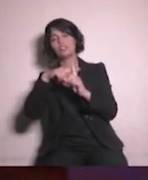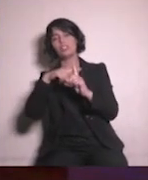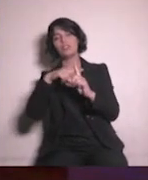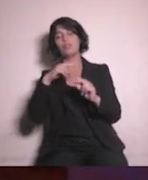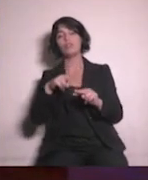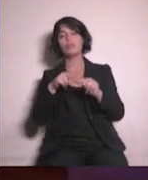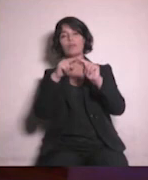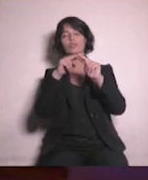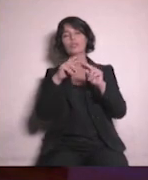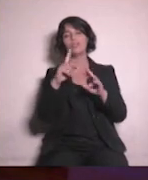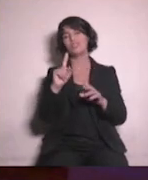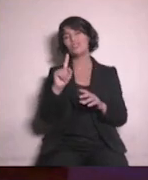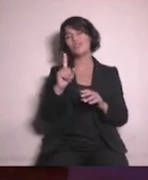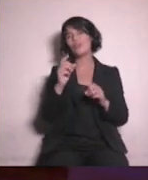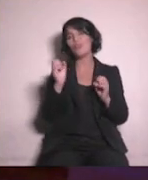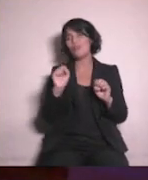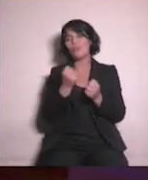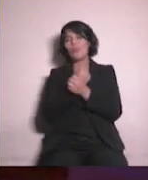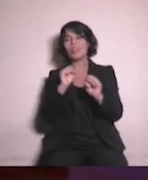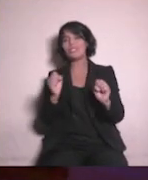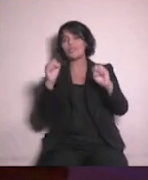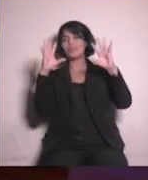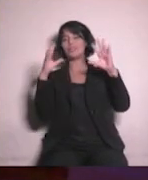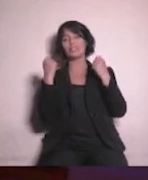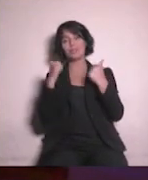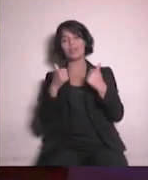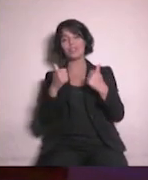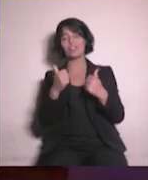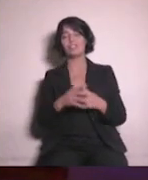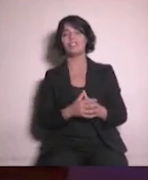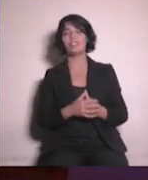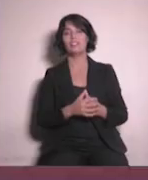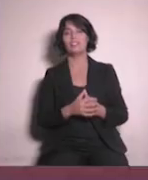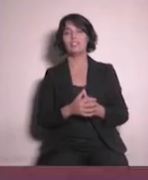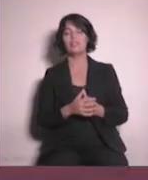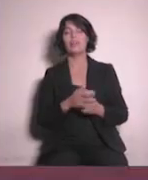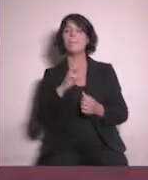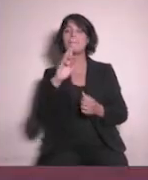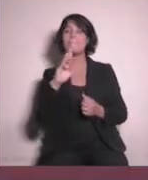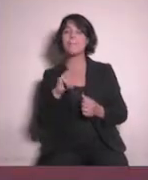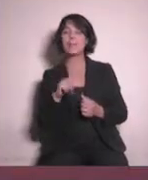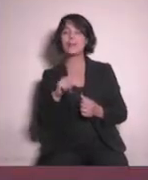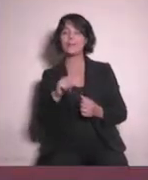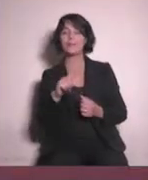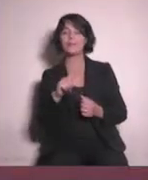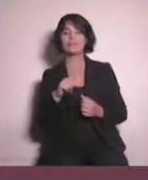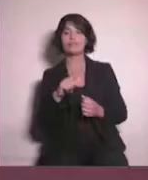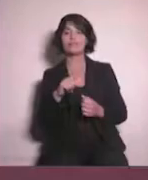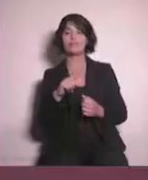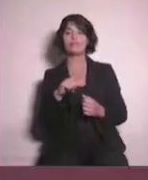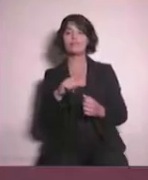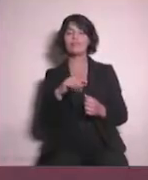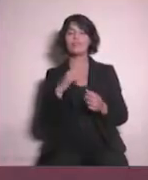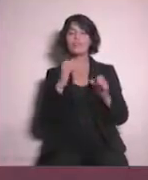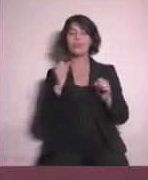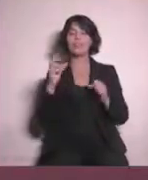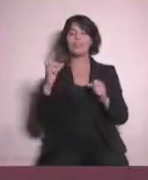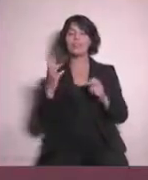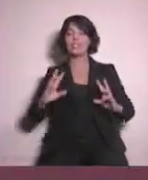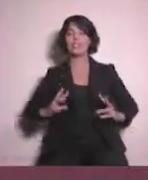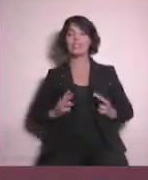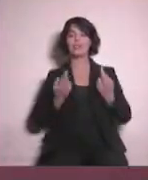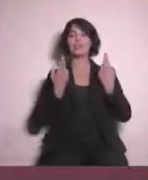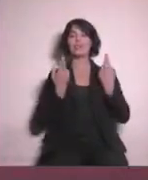y no debiera ser sorpresa. Y está muy bien que así sea. Pero se van a recuperar en el largo